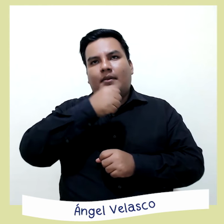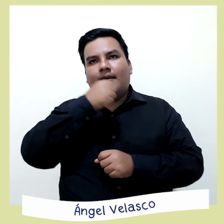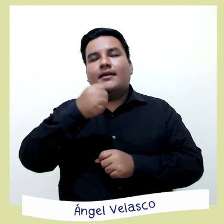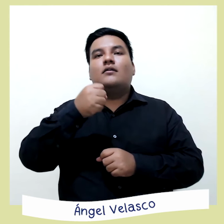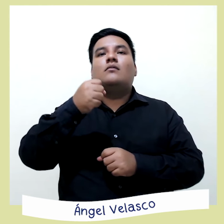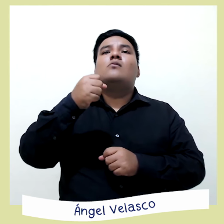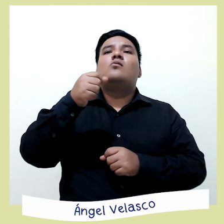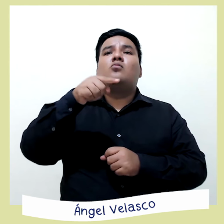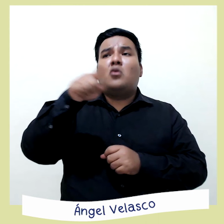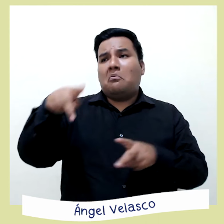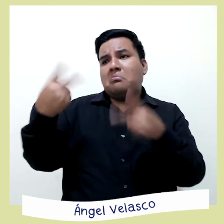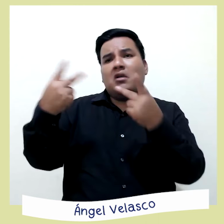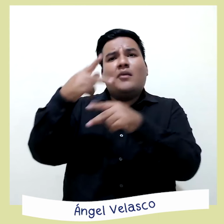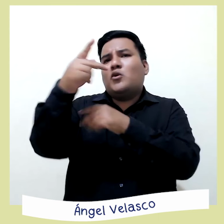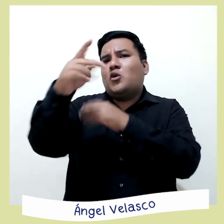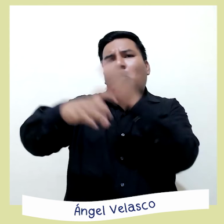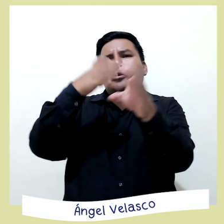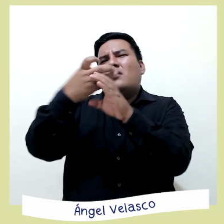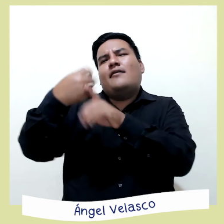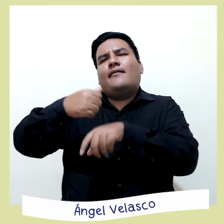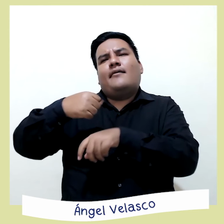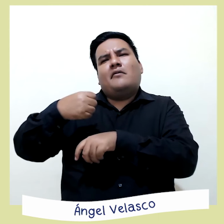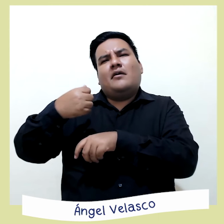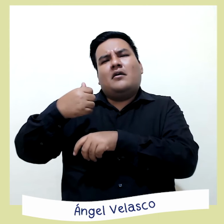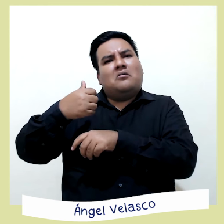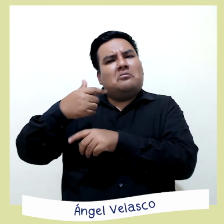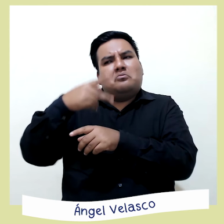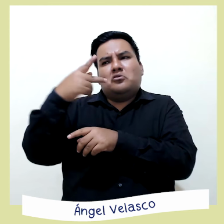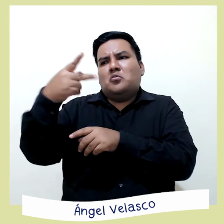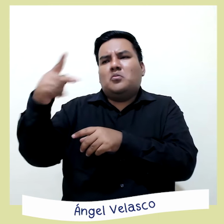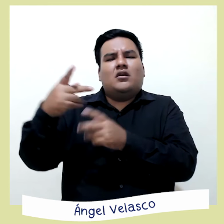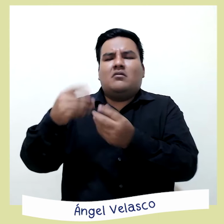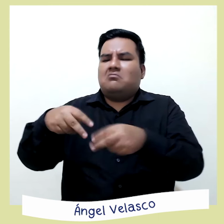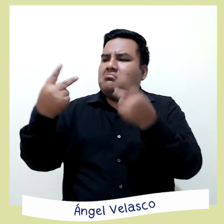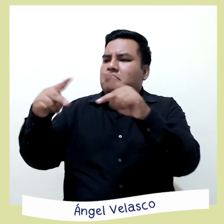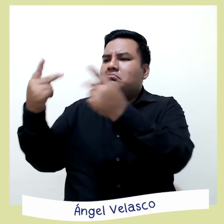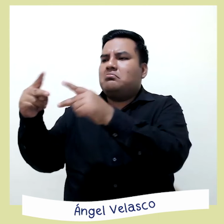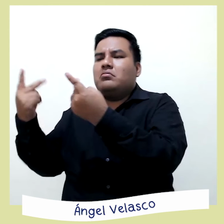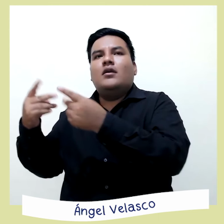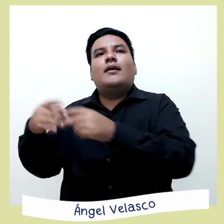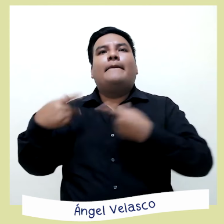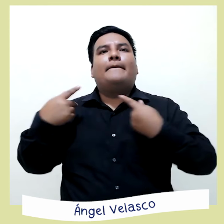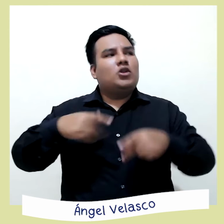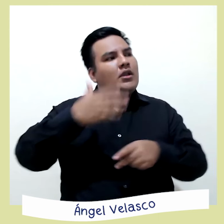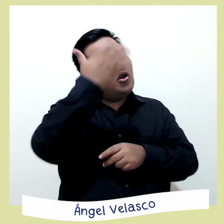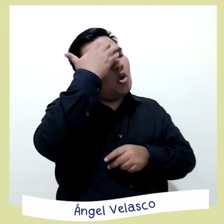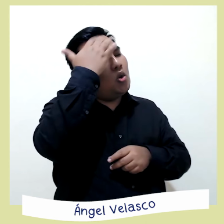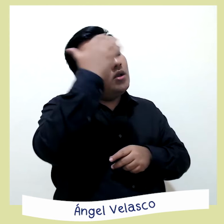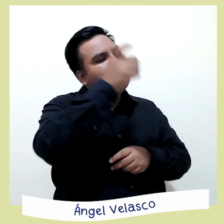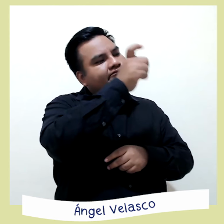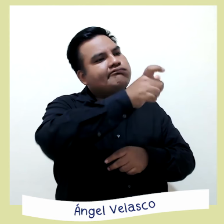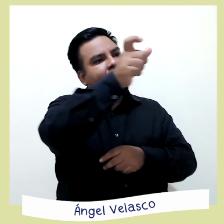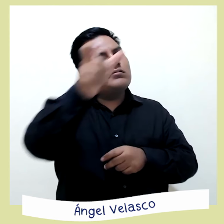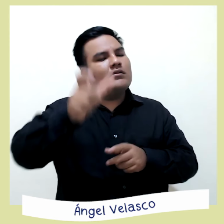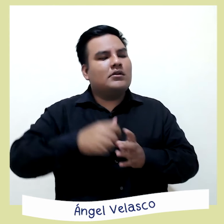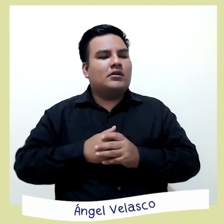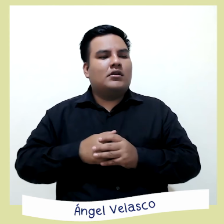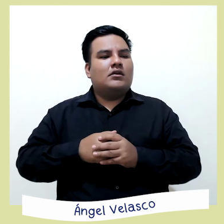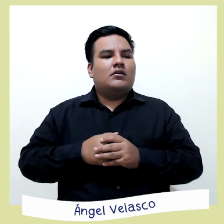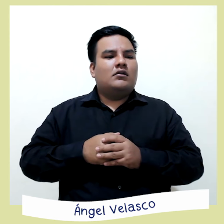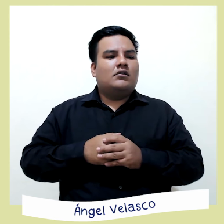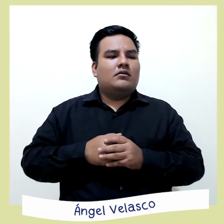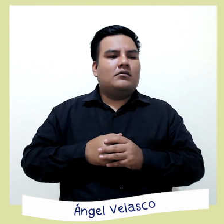las personas trans de edad adulta mayor a que vendan sus chácharas, a que vendan sus cositas y